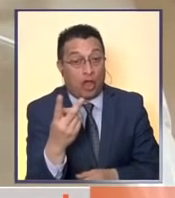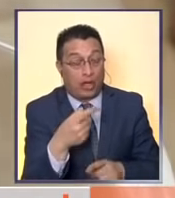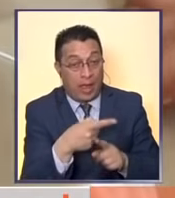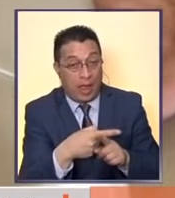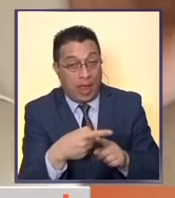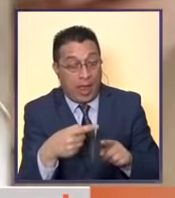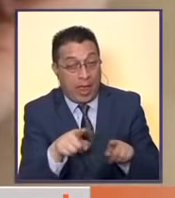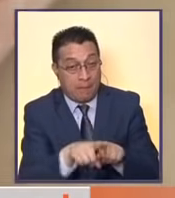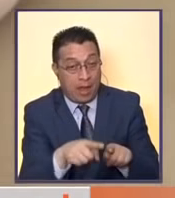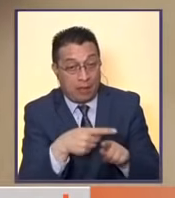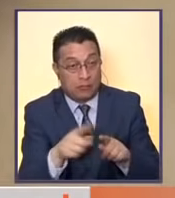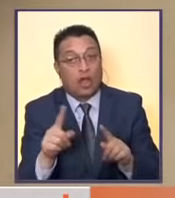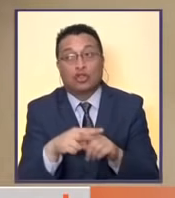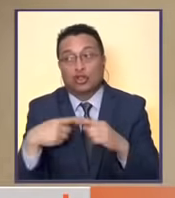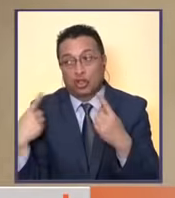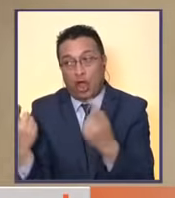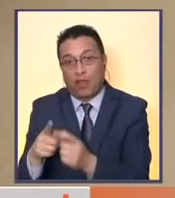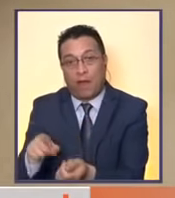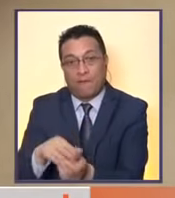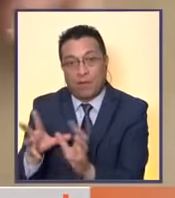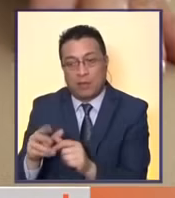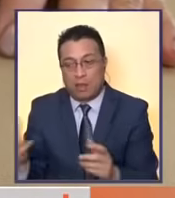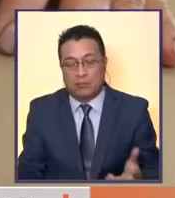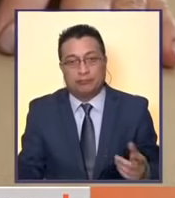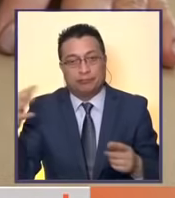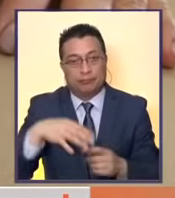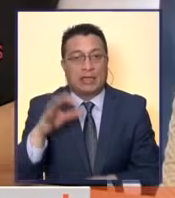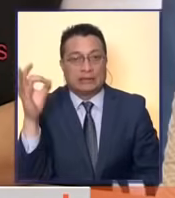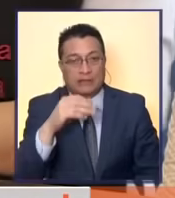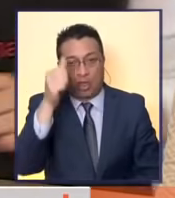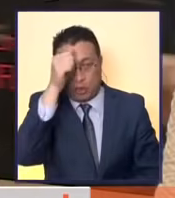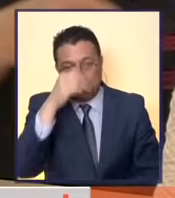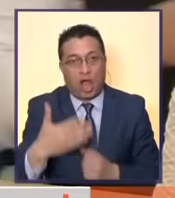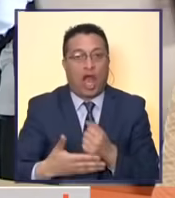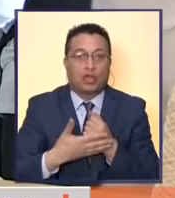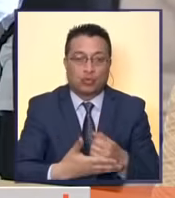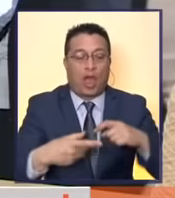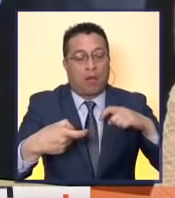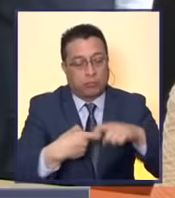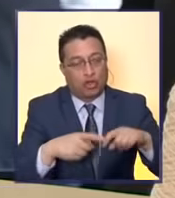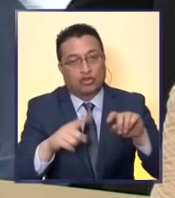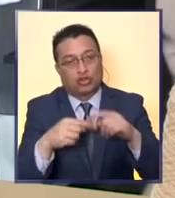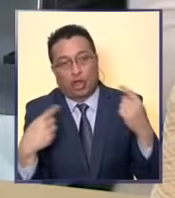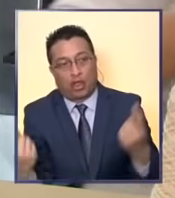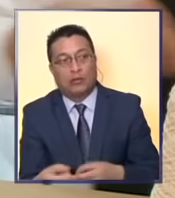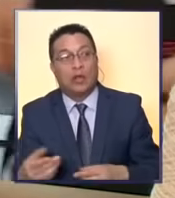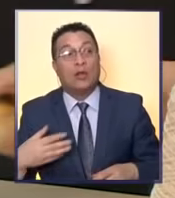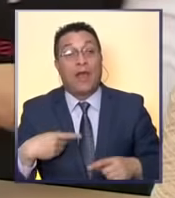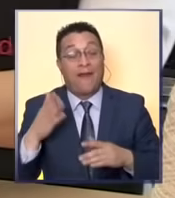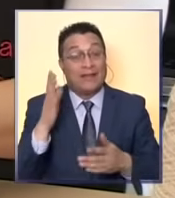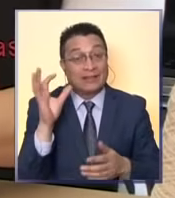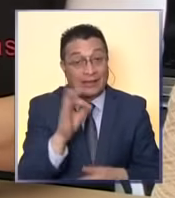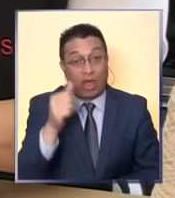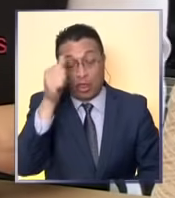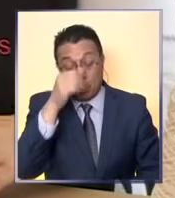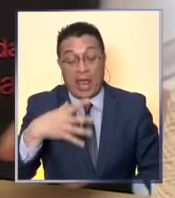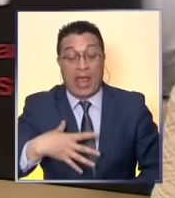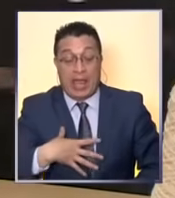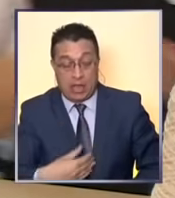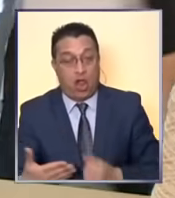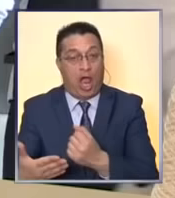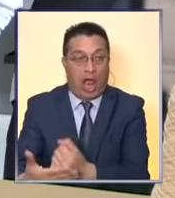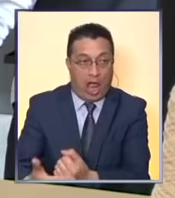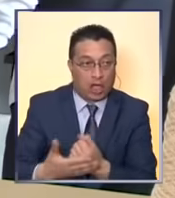la familia tiene que incorporarse al negocio el sábado y domingo. Y el fin de semana nos ayudan nuestros hijos,